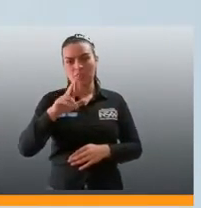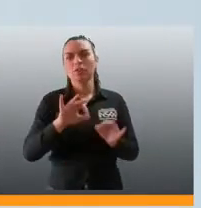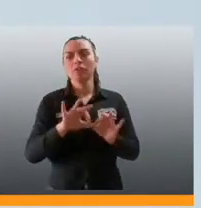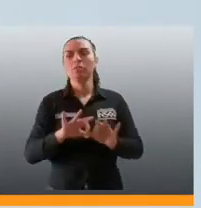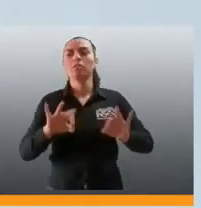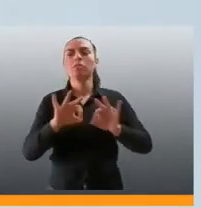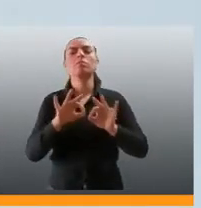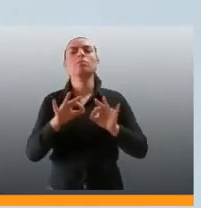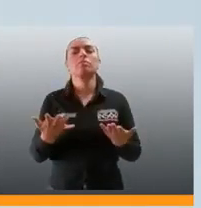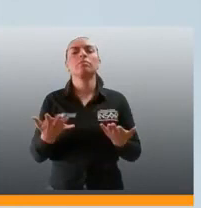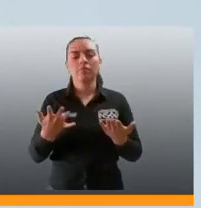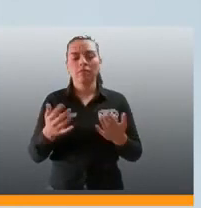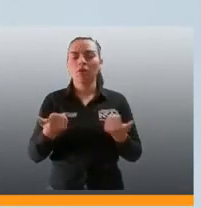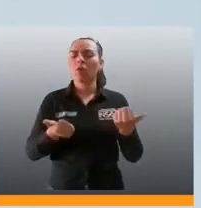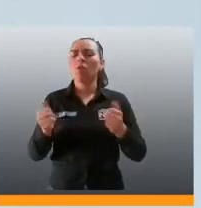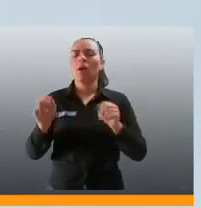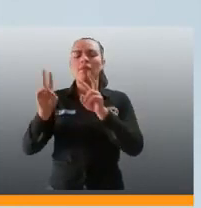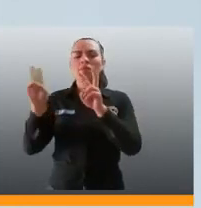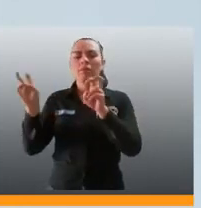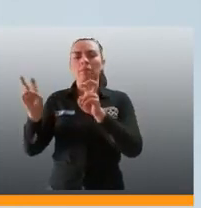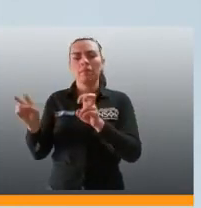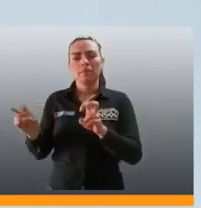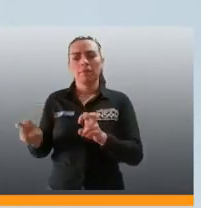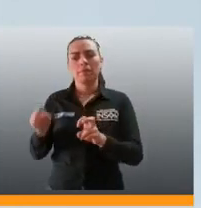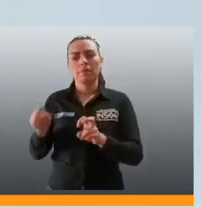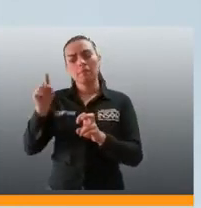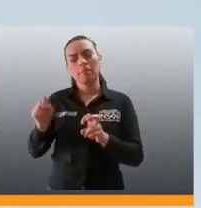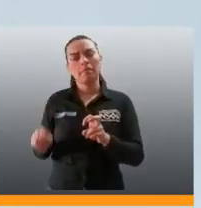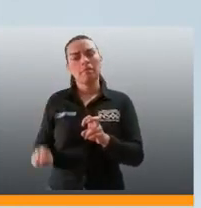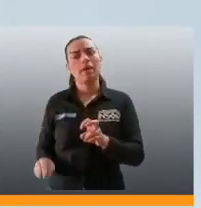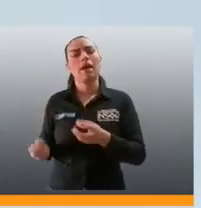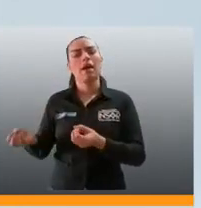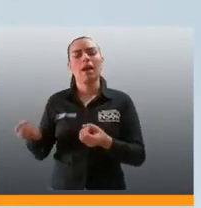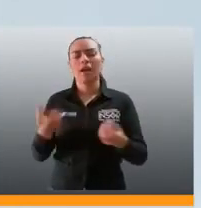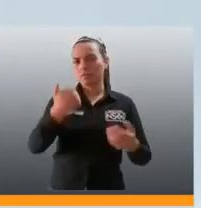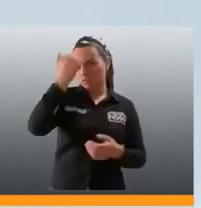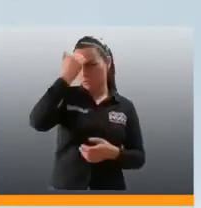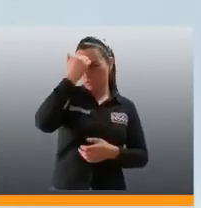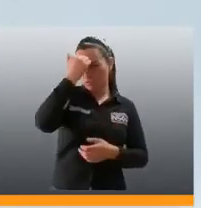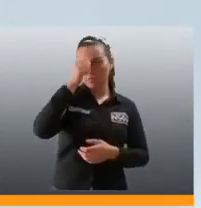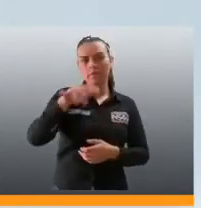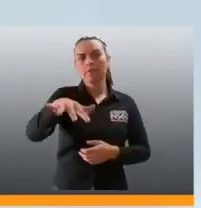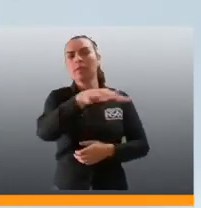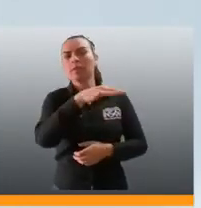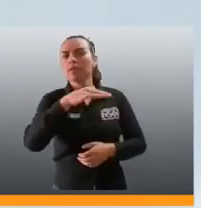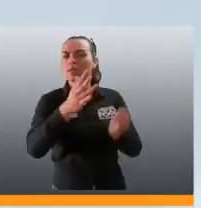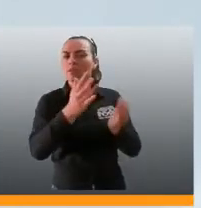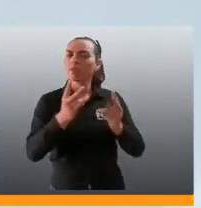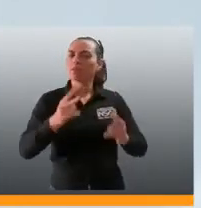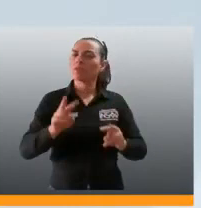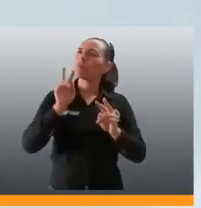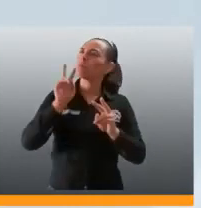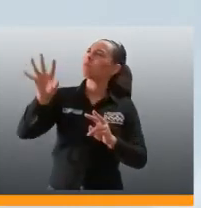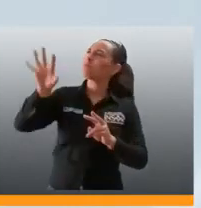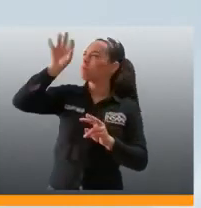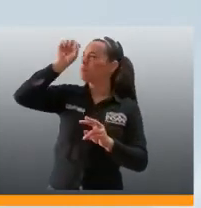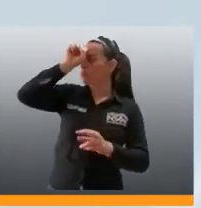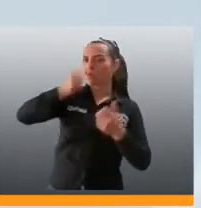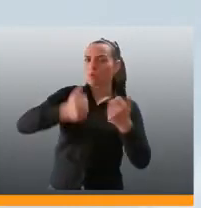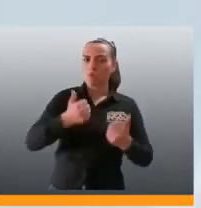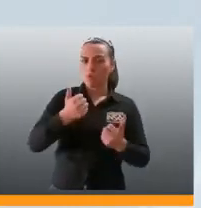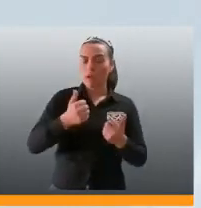en qué temas tenemos que trabajar en formación con los docentes, qué perciben los estudiantes y a partir de ahí ir emprendiendo acciones de